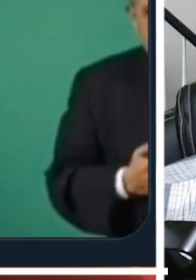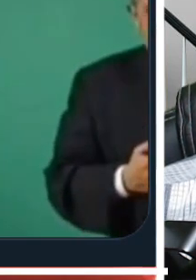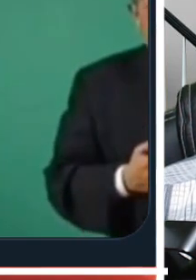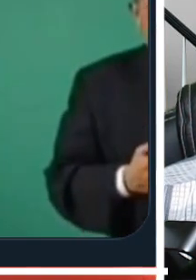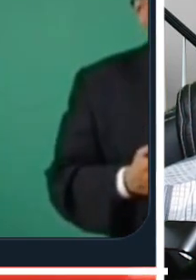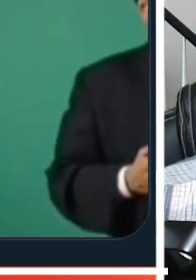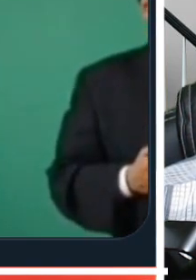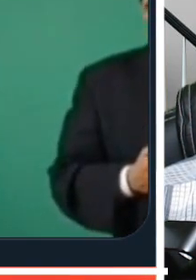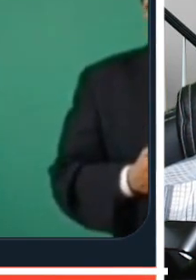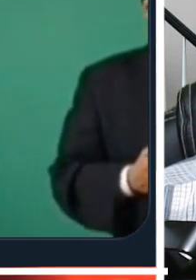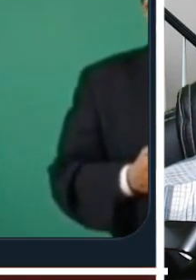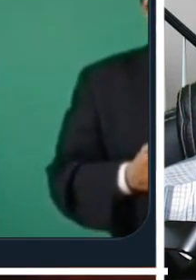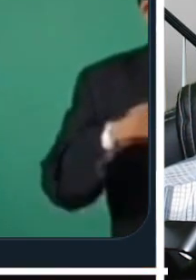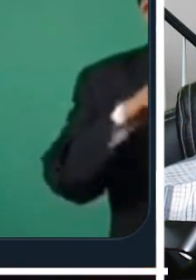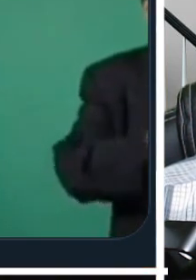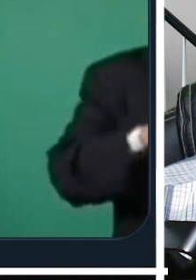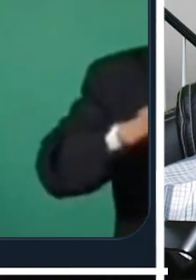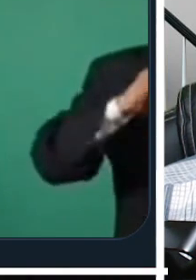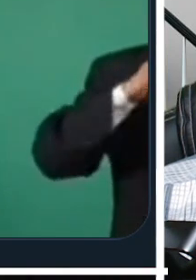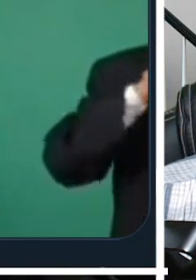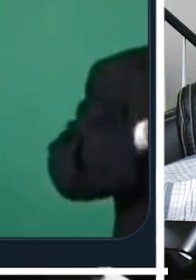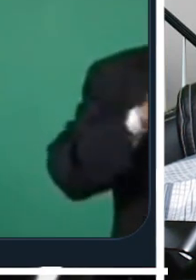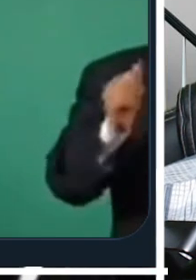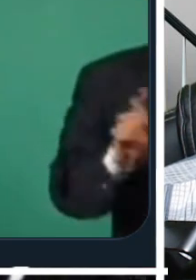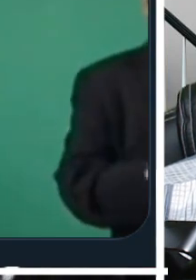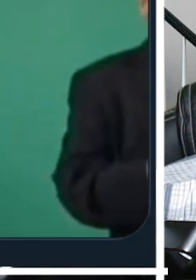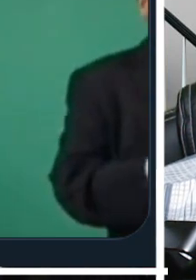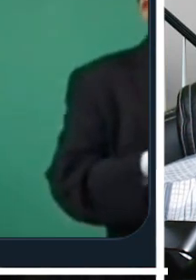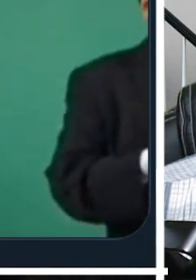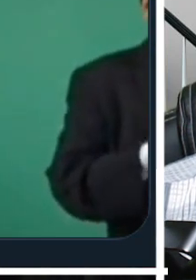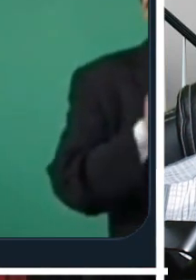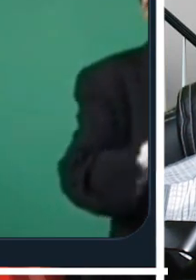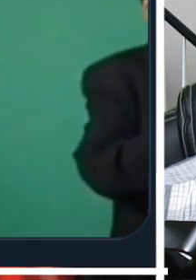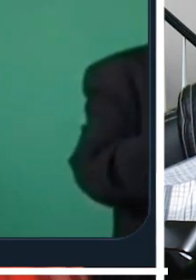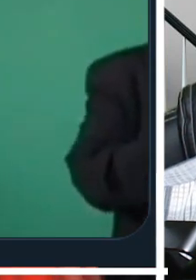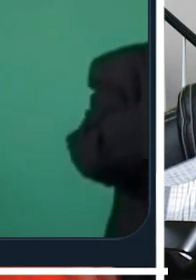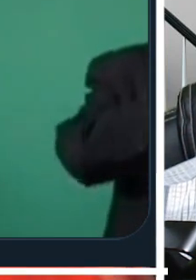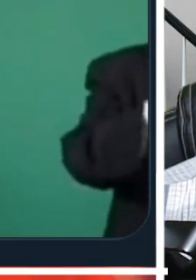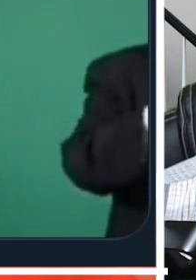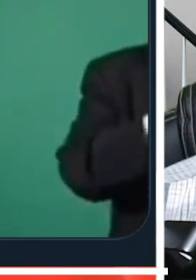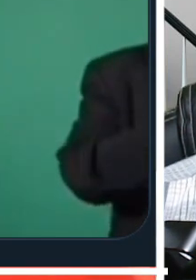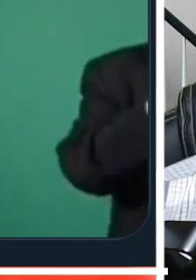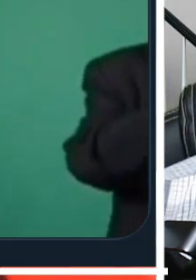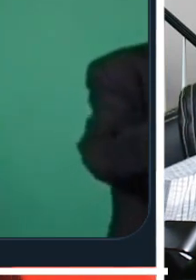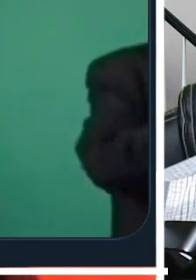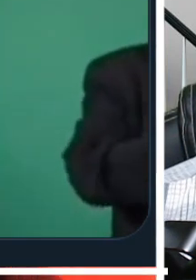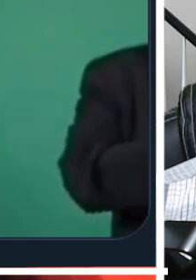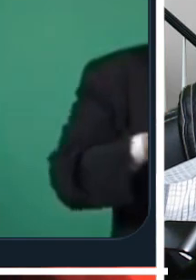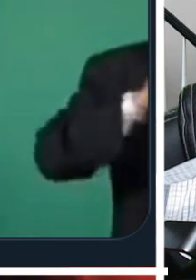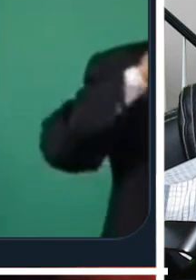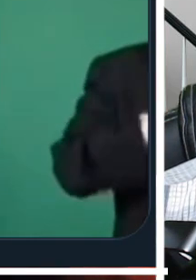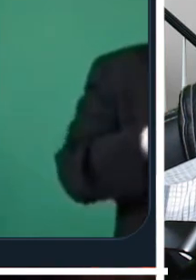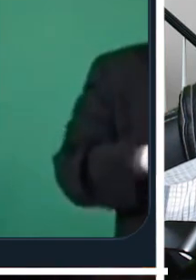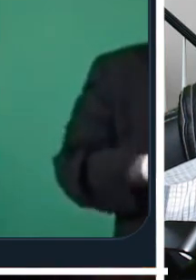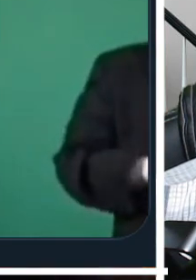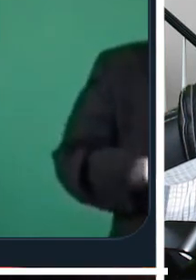los regidores de todos los ayuntamientos, con la